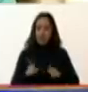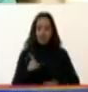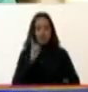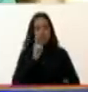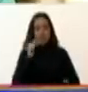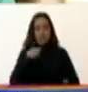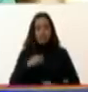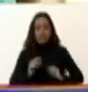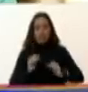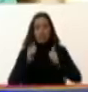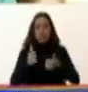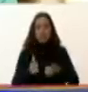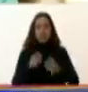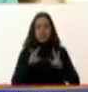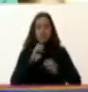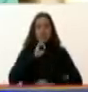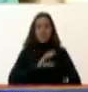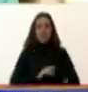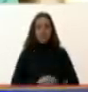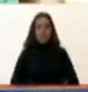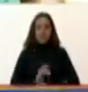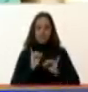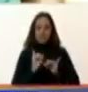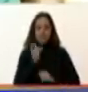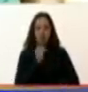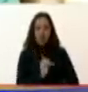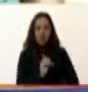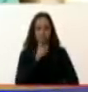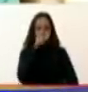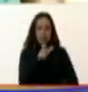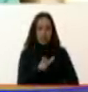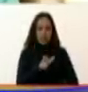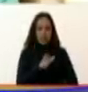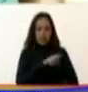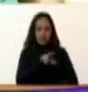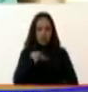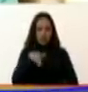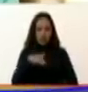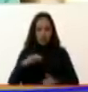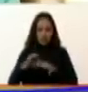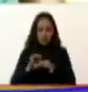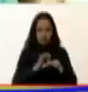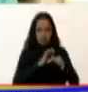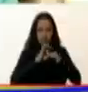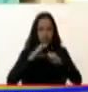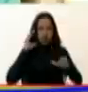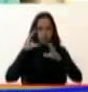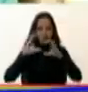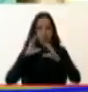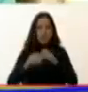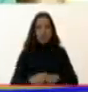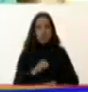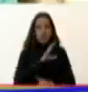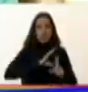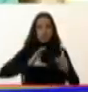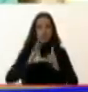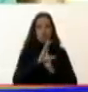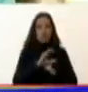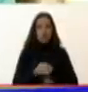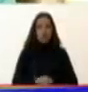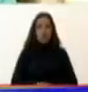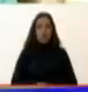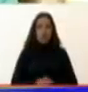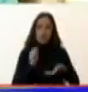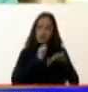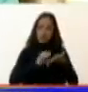este momento histórico. Hay un hombre entre nosotros vinculado a la comunicación, a la cultura, a las